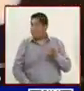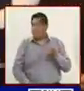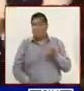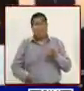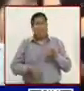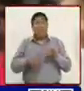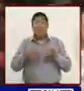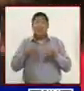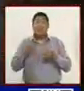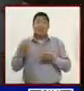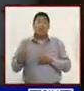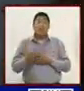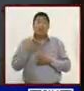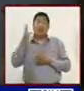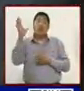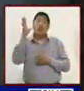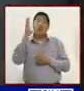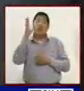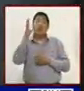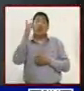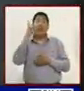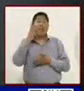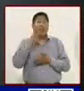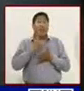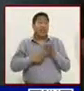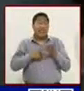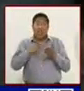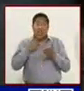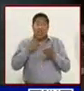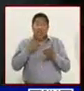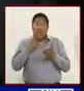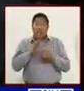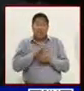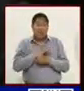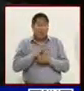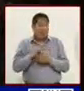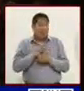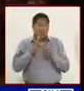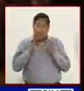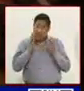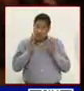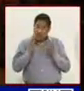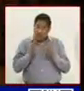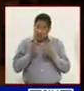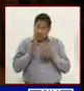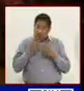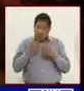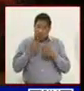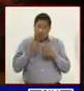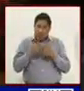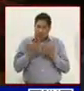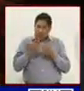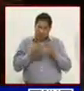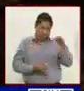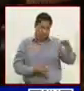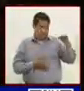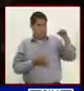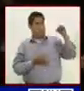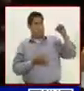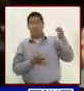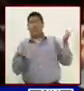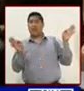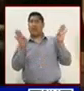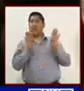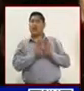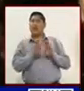de las mamás para que nos cuente específicamente qué es lo que les ha dicho el ministerio, ¿a qué se debe este comunicado que les han entregado sobre el